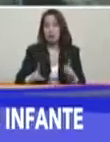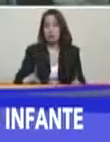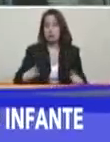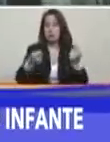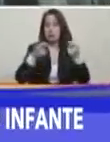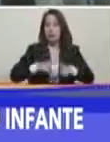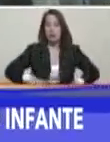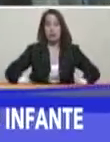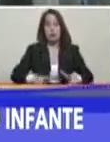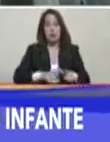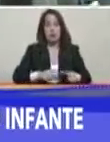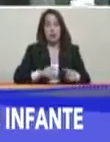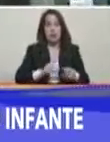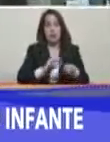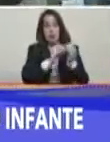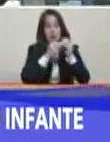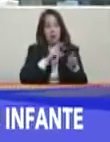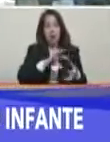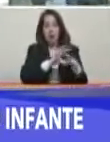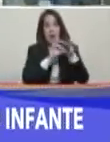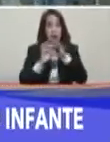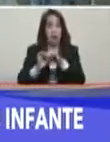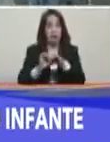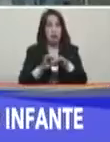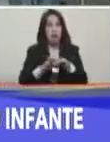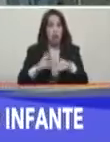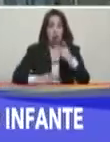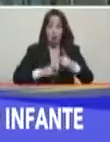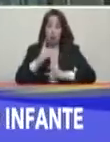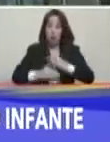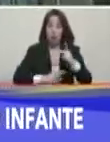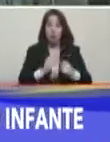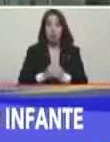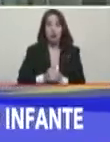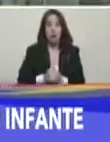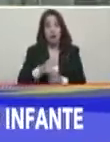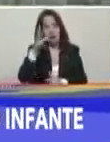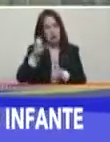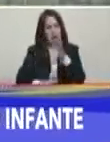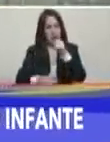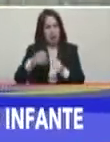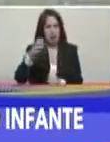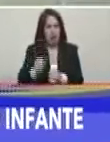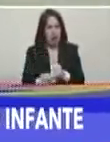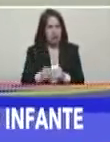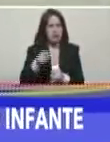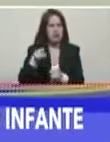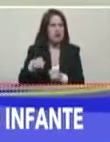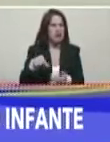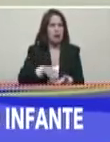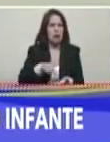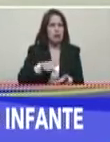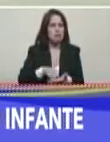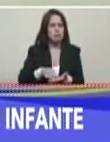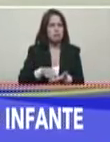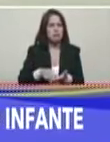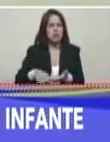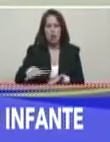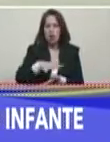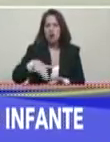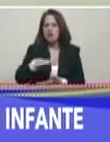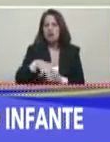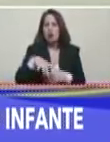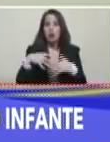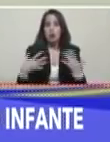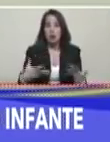estas plantas en alianza con los productores. Los productores, en el caso de la leche y en el punto y círculo donde está esta planta de lácteos